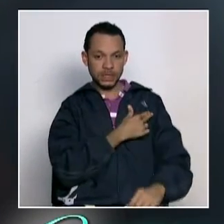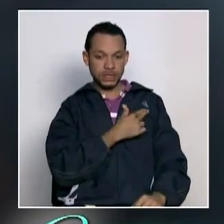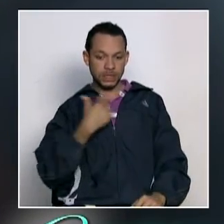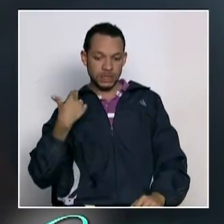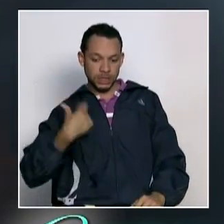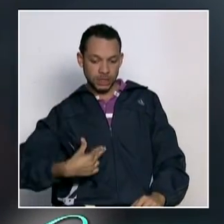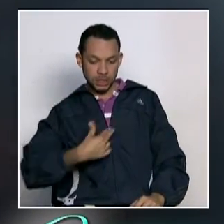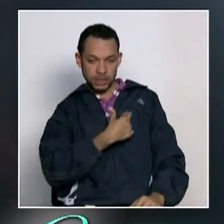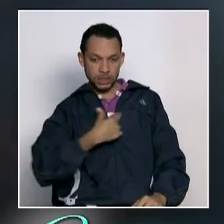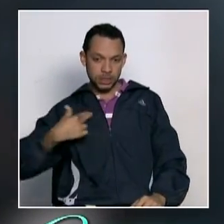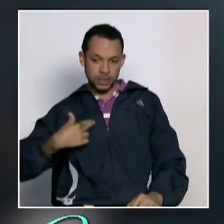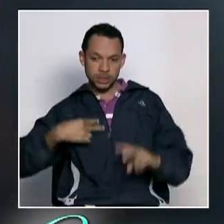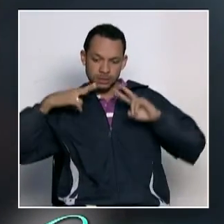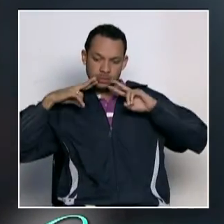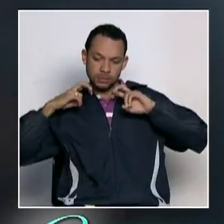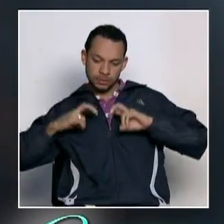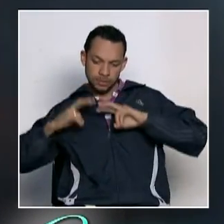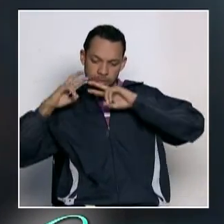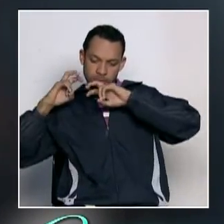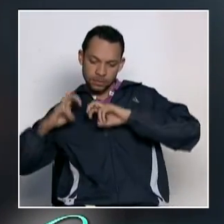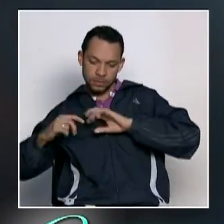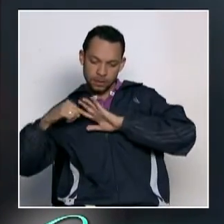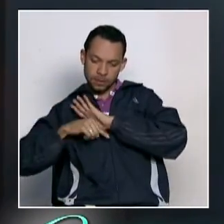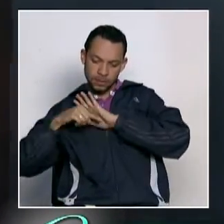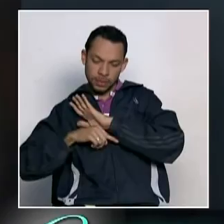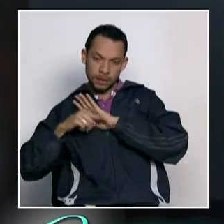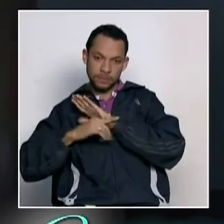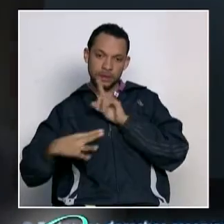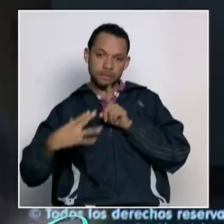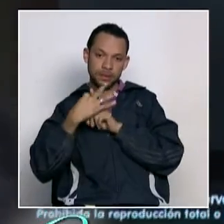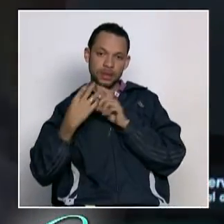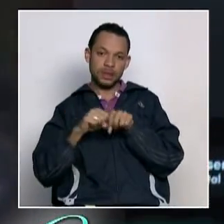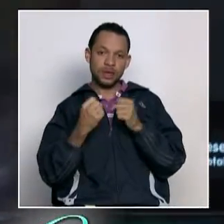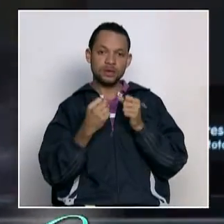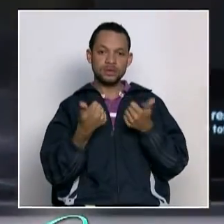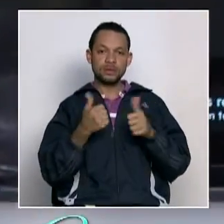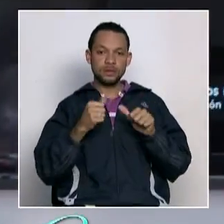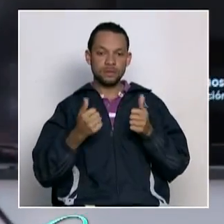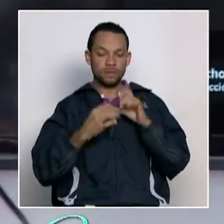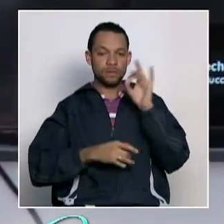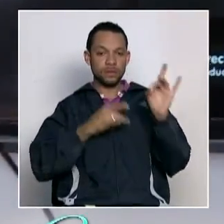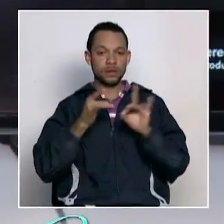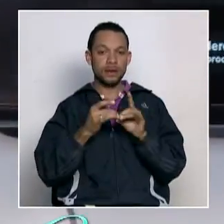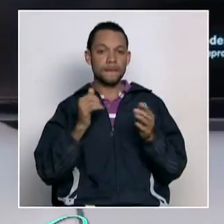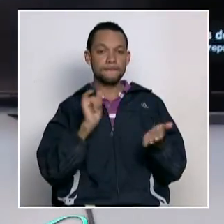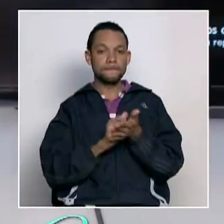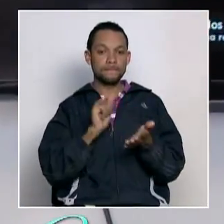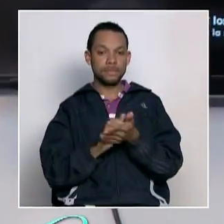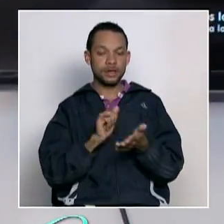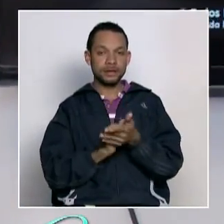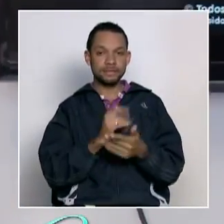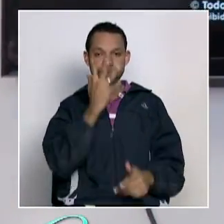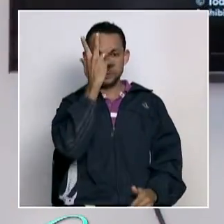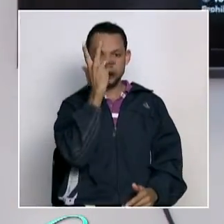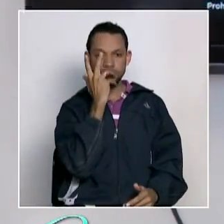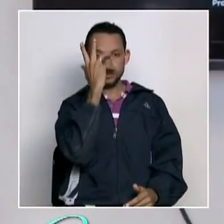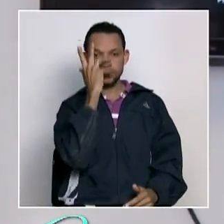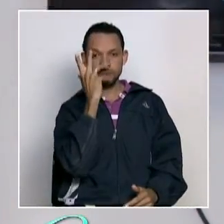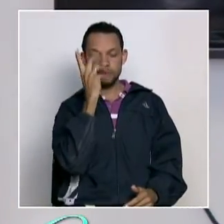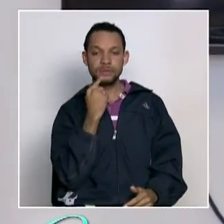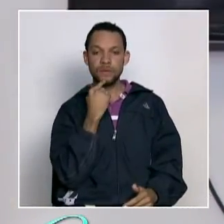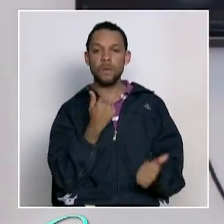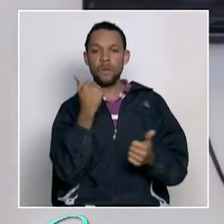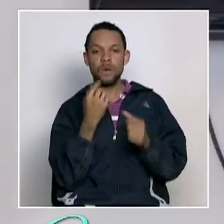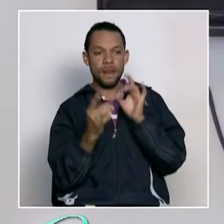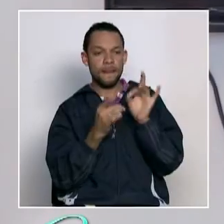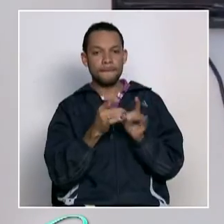medicina ancestral, tenía como decirnos qué le hacía daño y qué no le hacía daño al paciente. Eso es como cuando uno tiene que hacer un antibiograma para definir qué